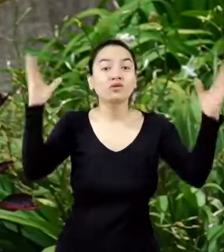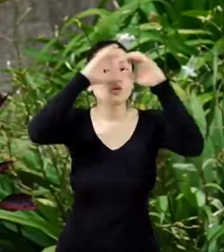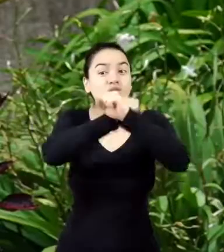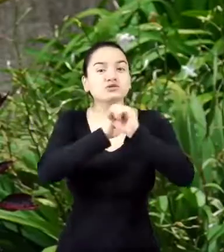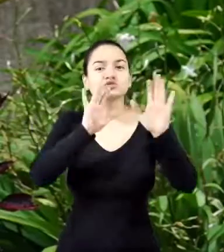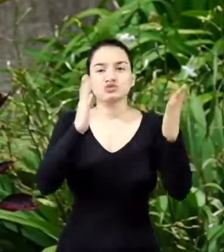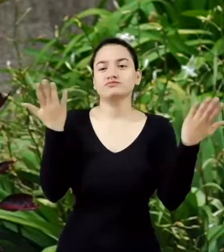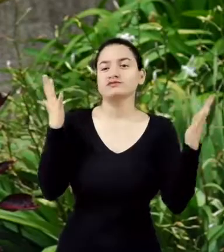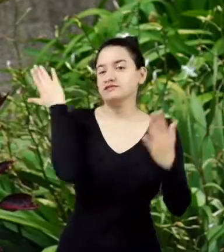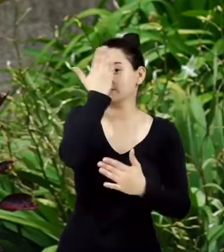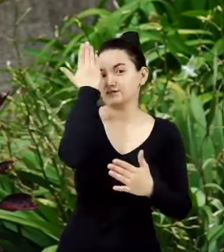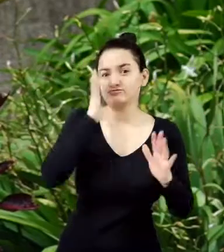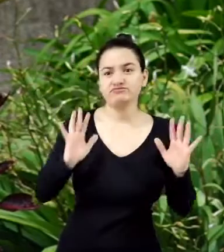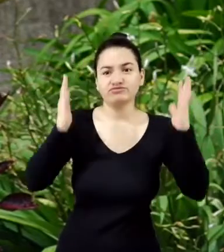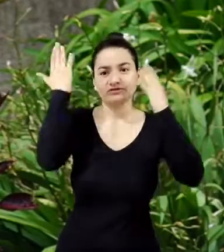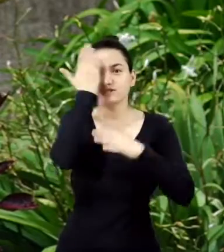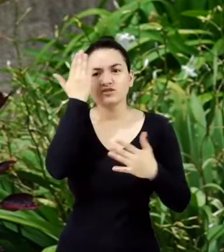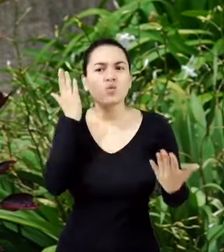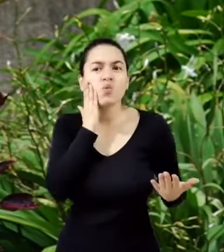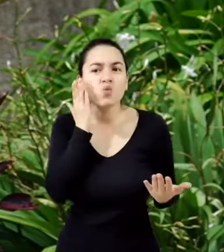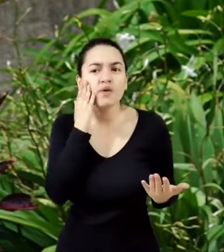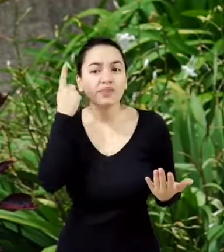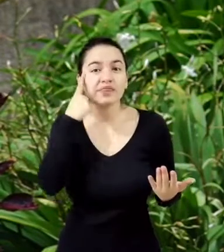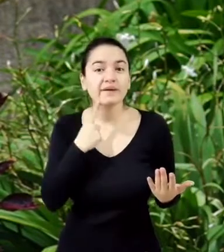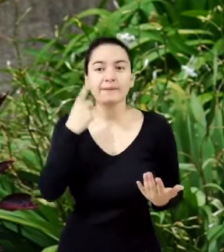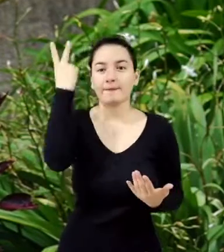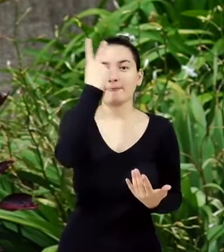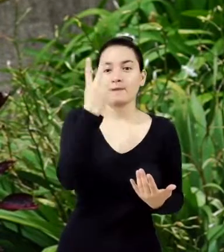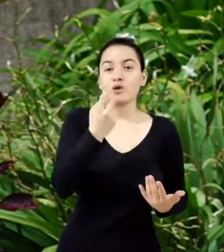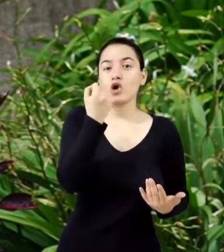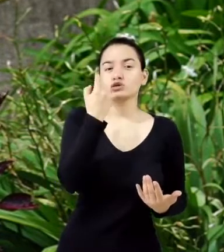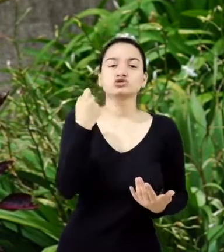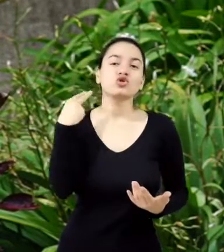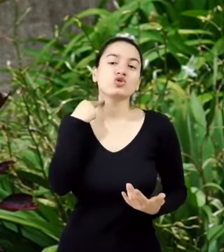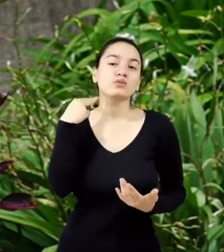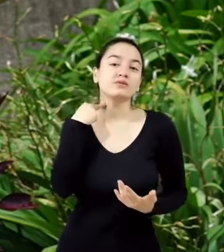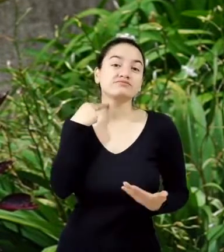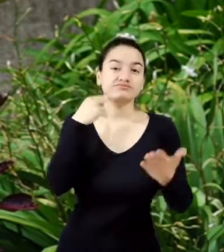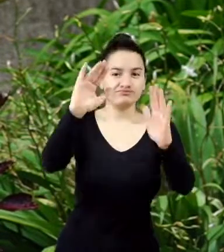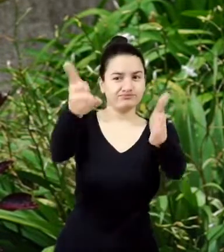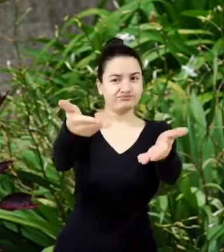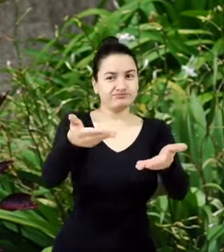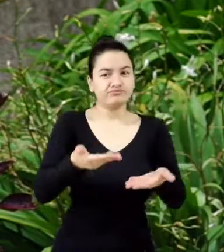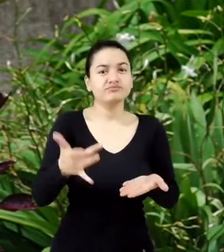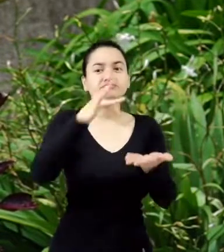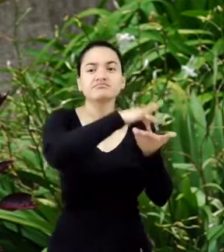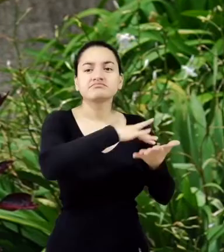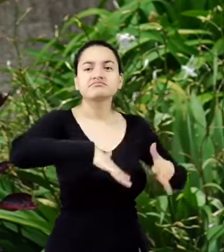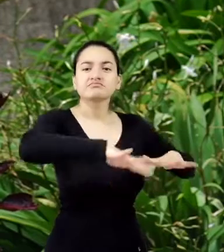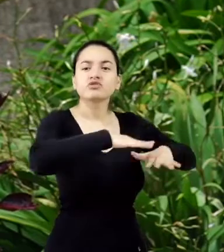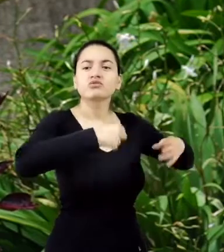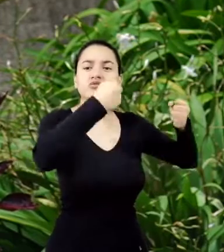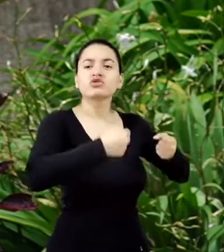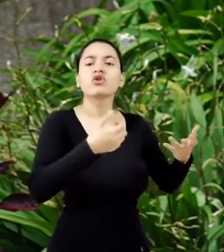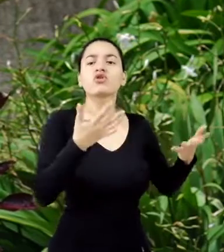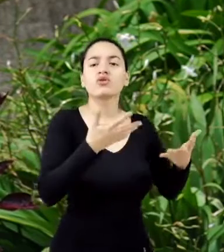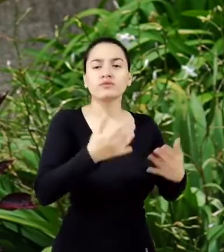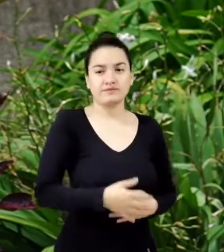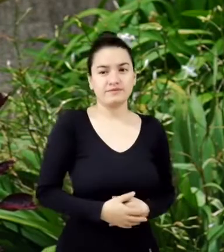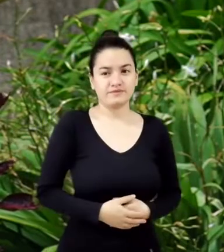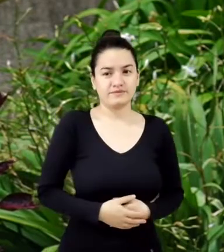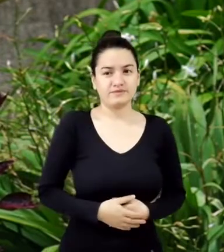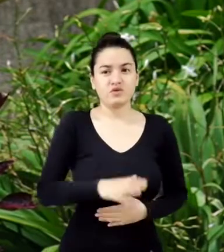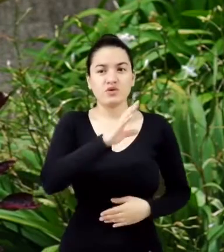población. Bueno, y para finalizar, los quiero invitar a la Noche del Cine, un evento muy especial que se llevará a cabo